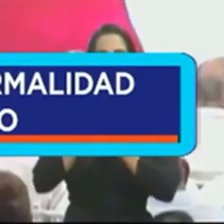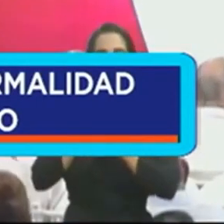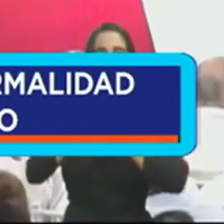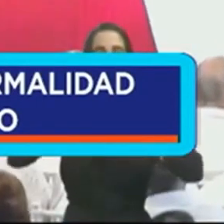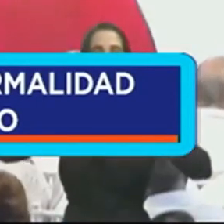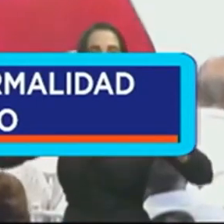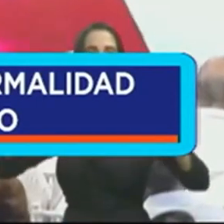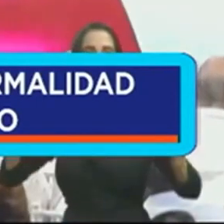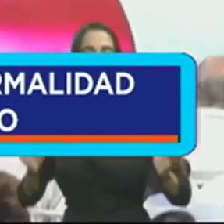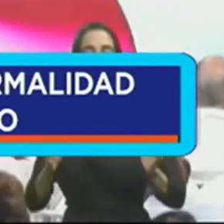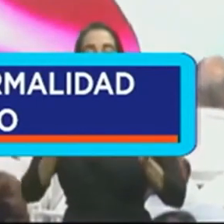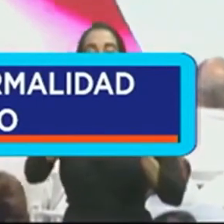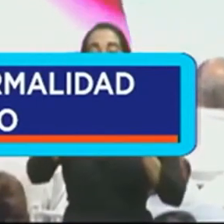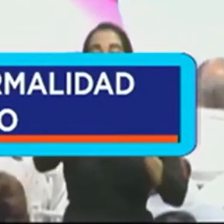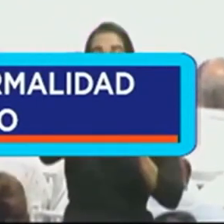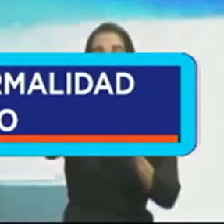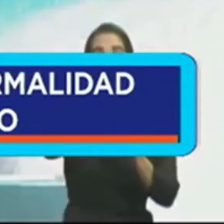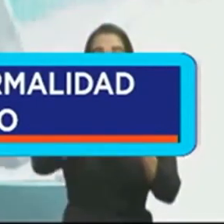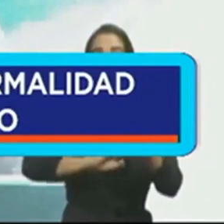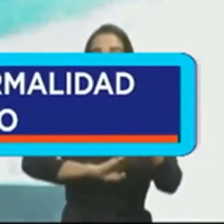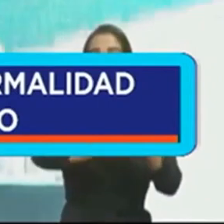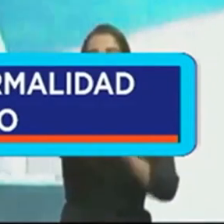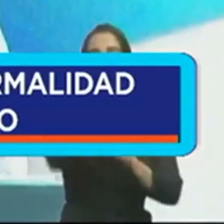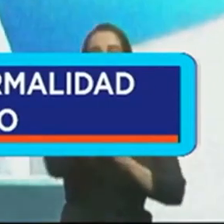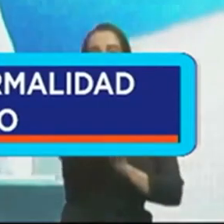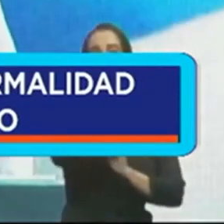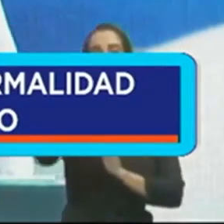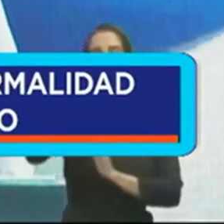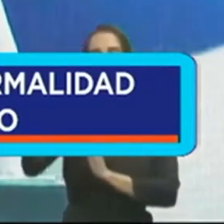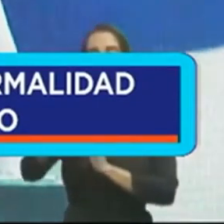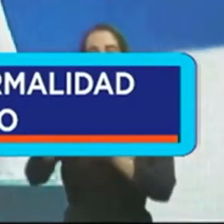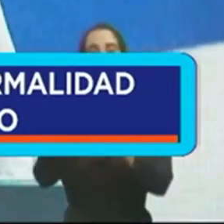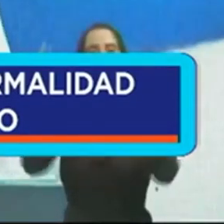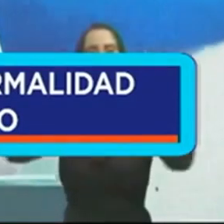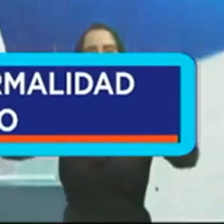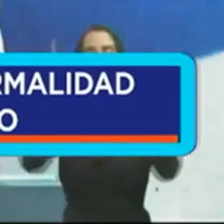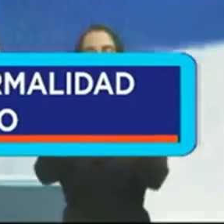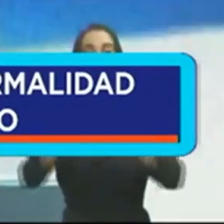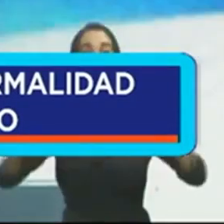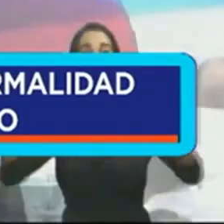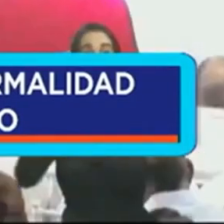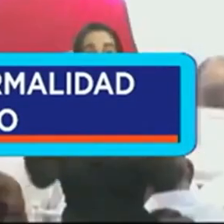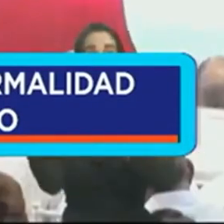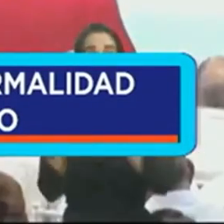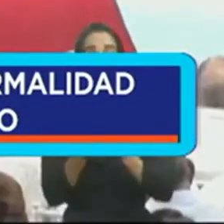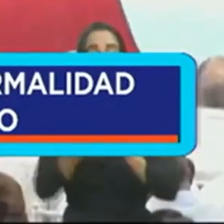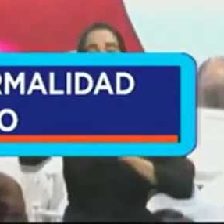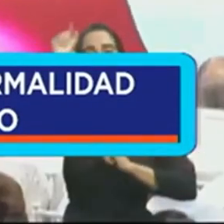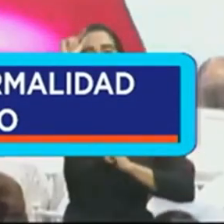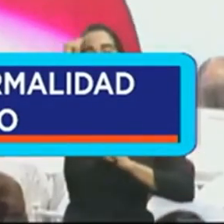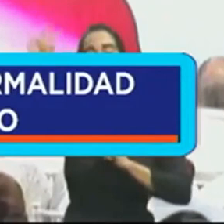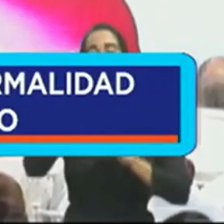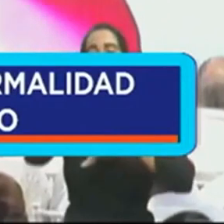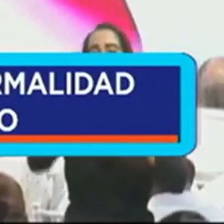el reconocimiento de esos derechos que son parte esencial de la construcción de una democracia fuerte, con un estado de bienestar que llegue a todos